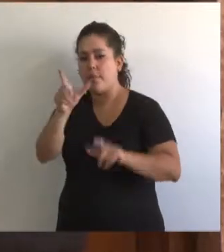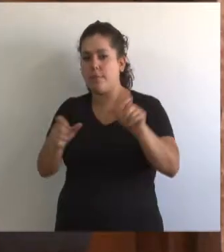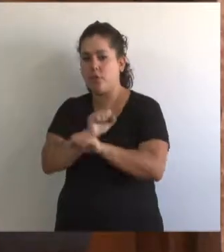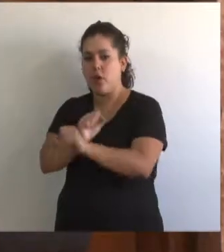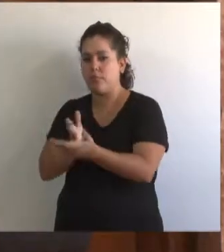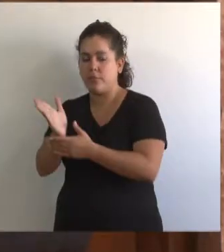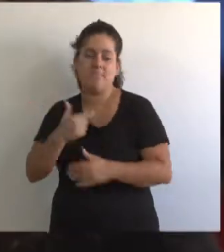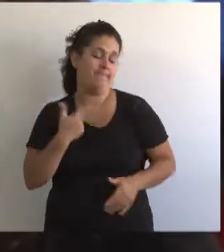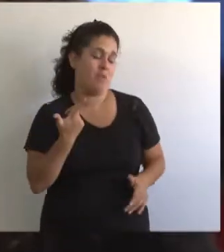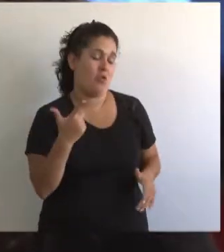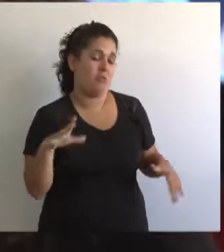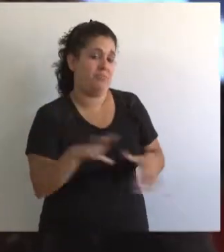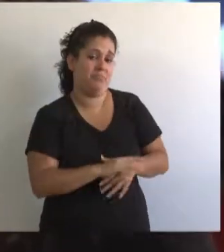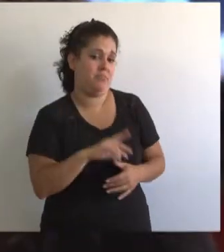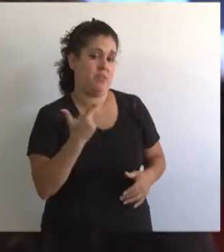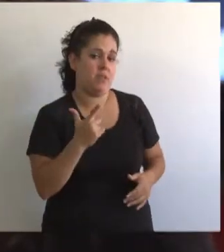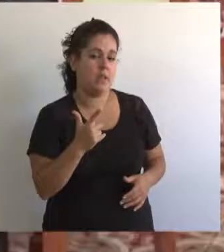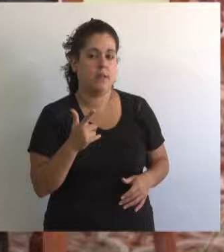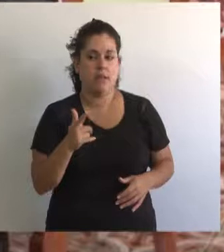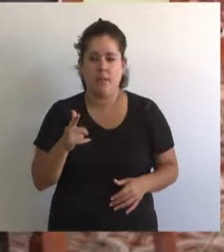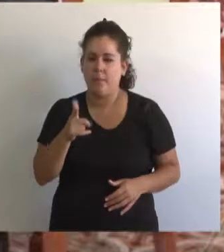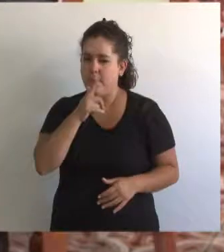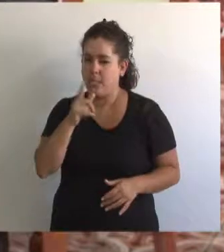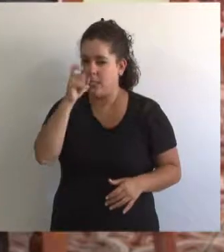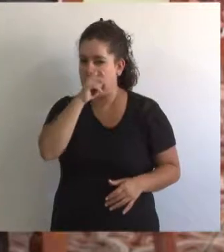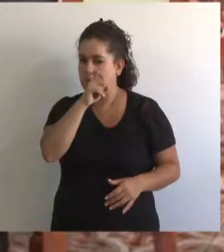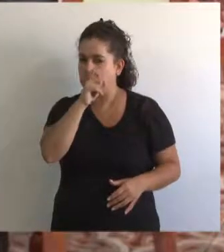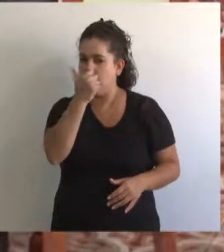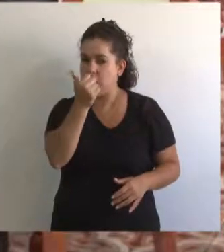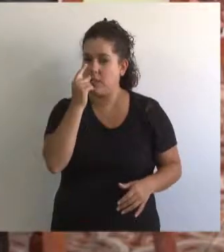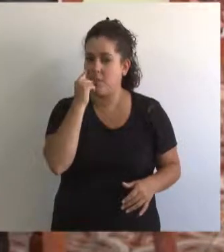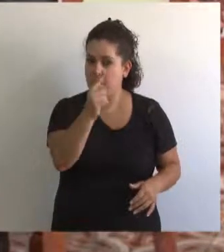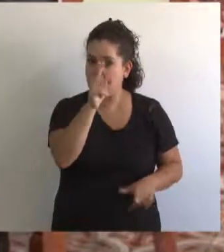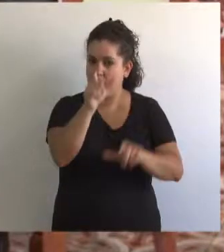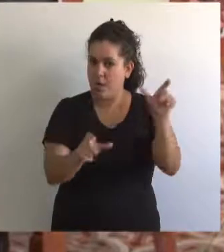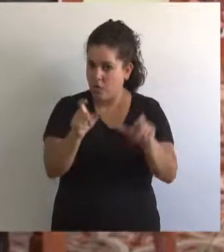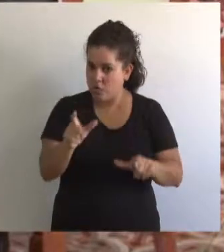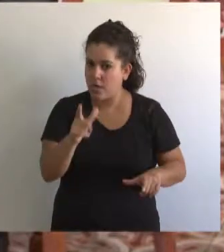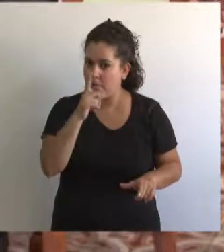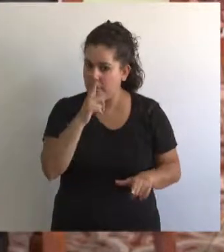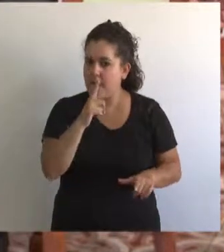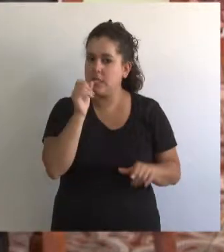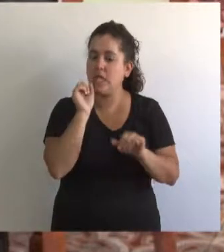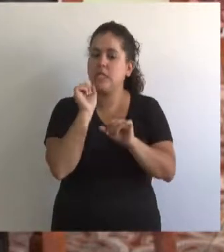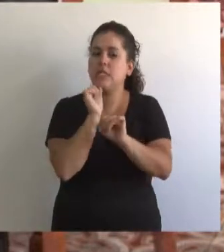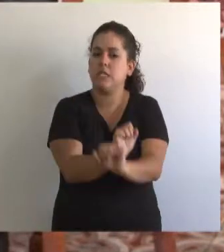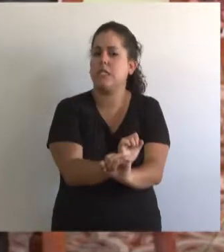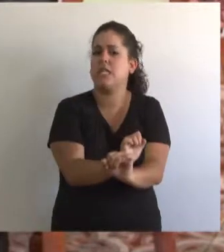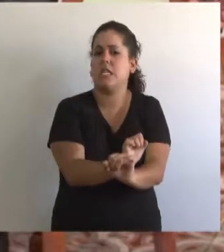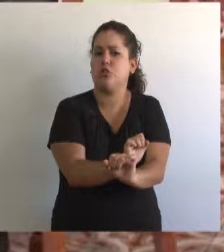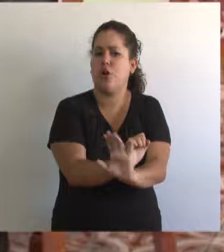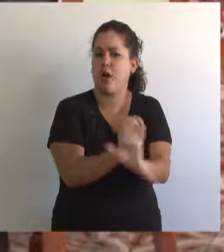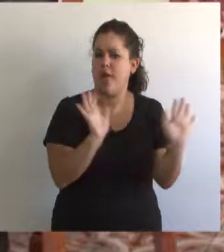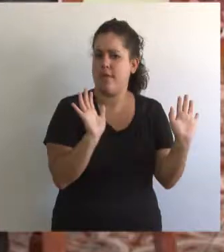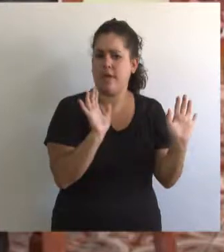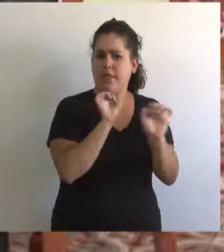hablando. No tengo el número exacto ahora, pero te lo puedo 66.000 son actualmente los que están en situación de